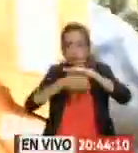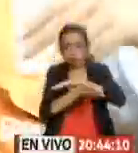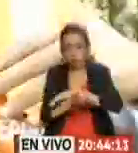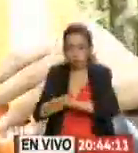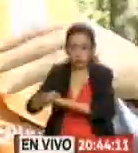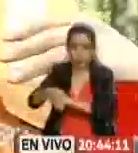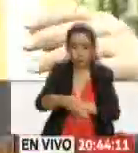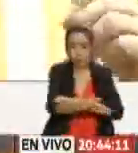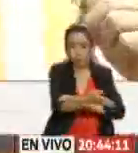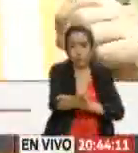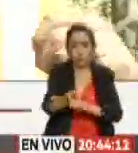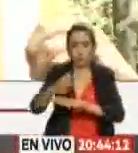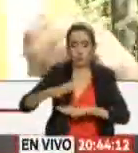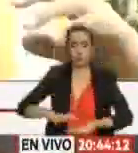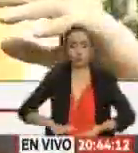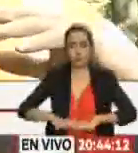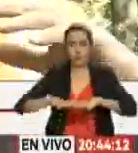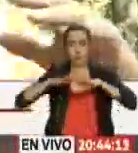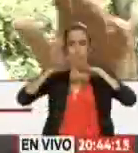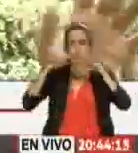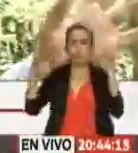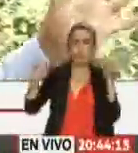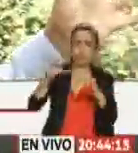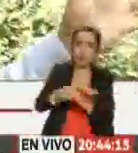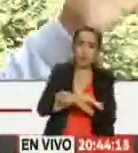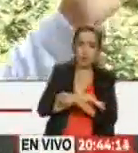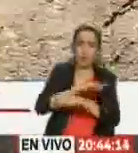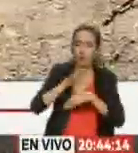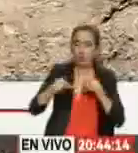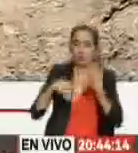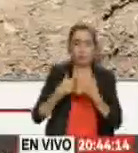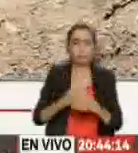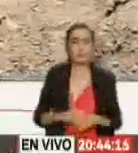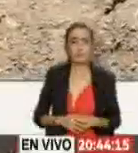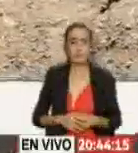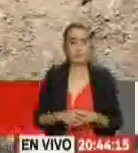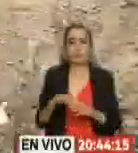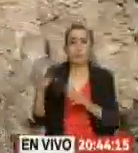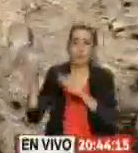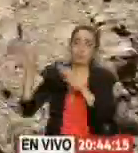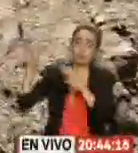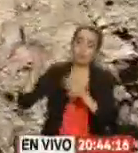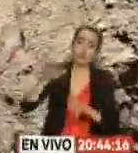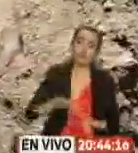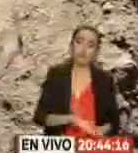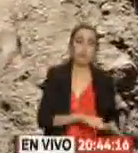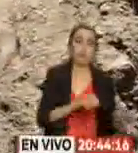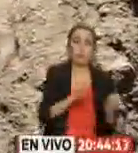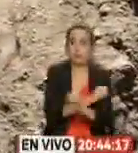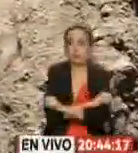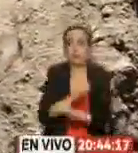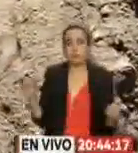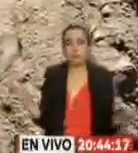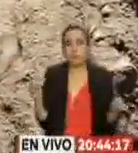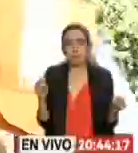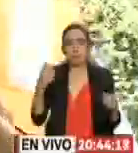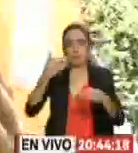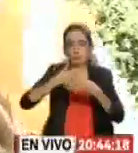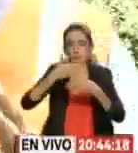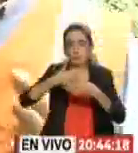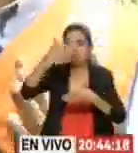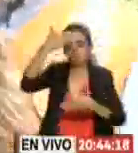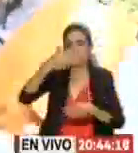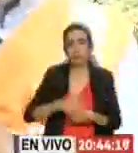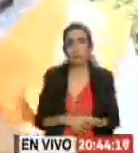con una altura entre 4 a 6 metros, cubriendo todo el ancho del cauce. Con el aluvión incluso colapsó la estructura de contención.